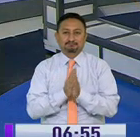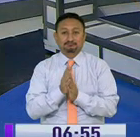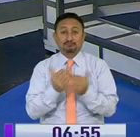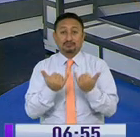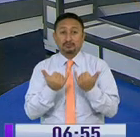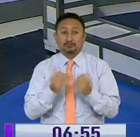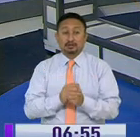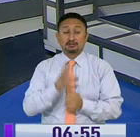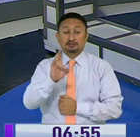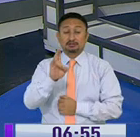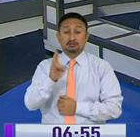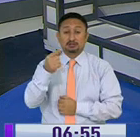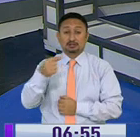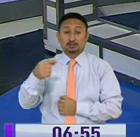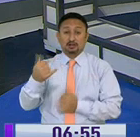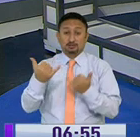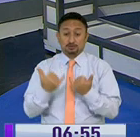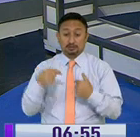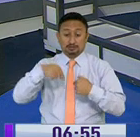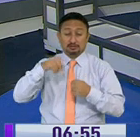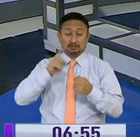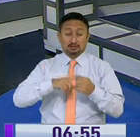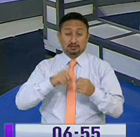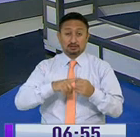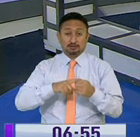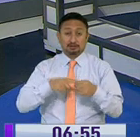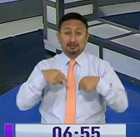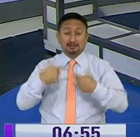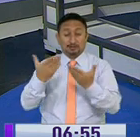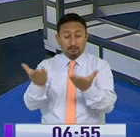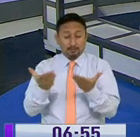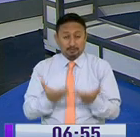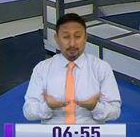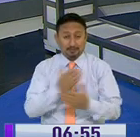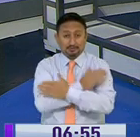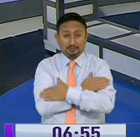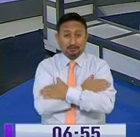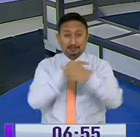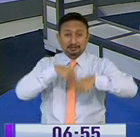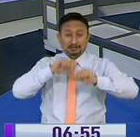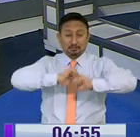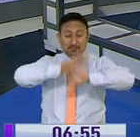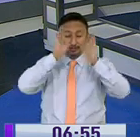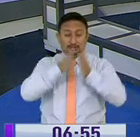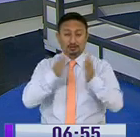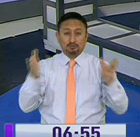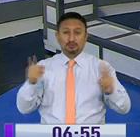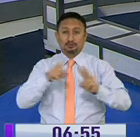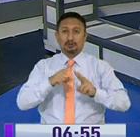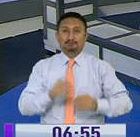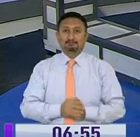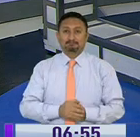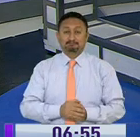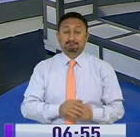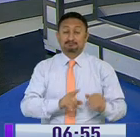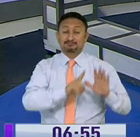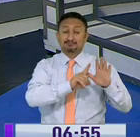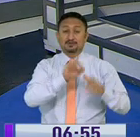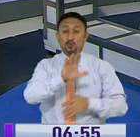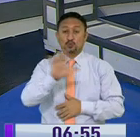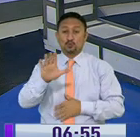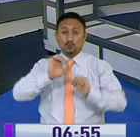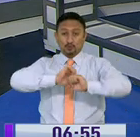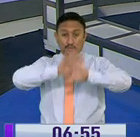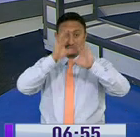con una temperatura de 7 grados centígrados en Distrito Metropolitano de Quito, les damos la bienvenida a la edición de la mañana de Comercio TV. 6:55 de la mañana, muy